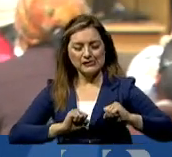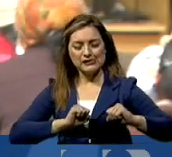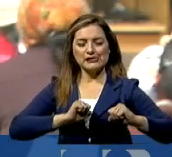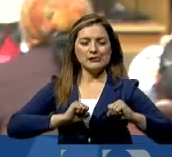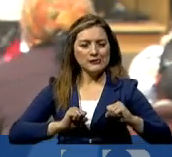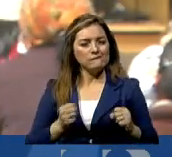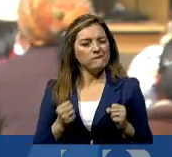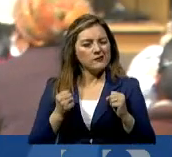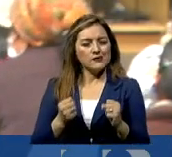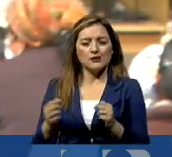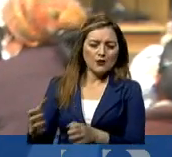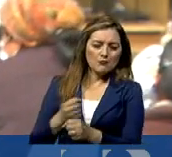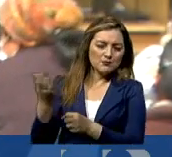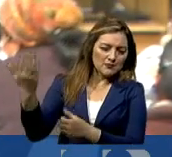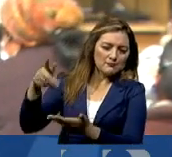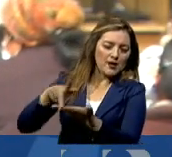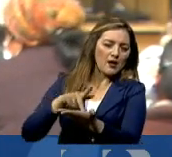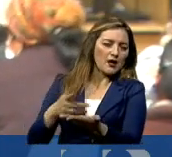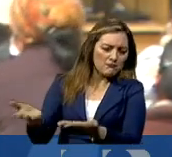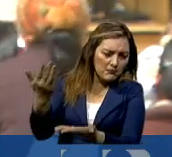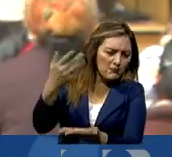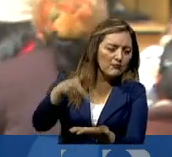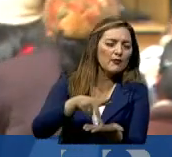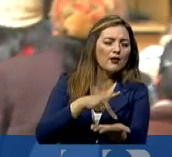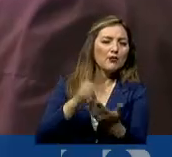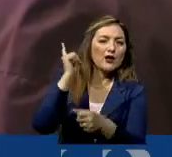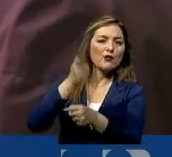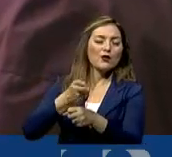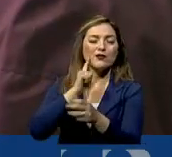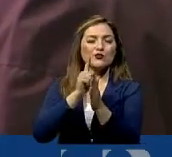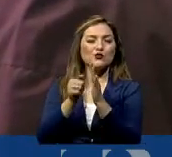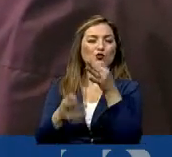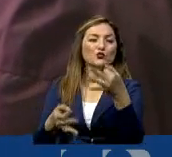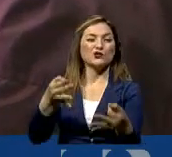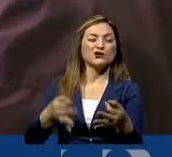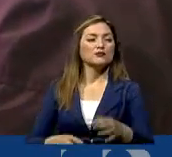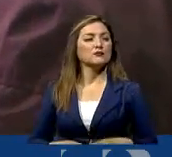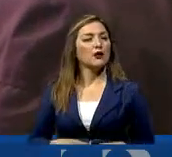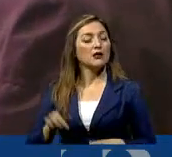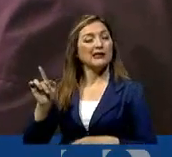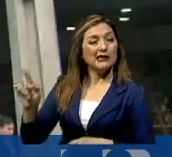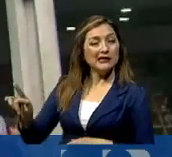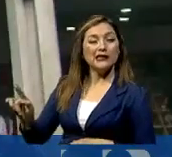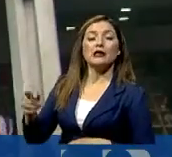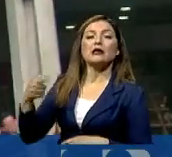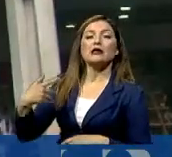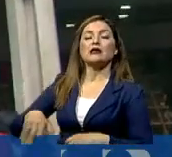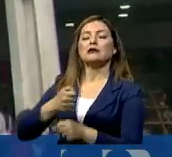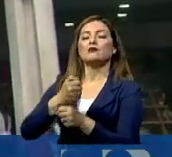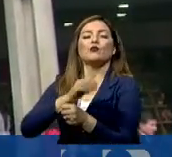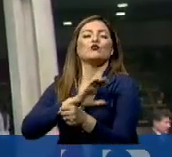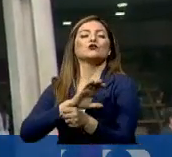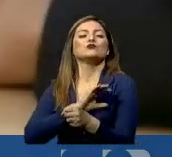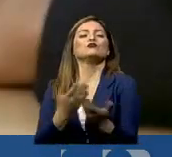recuperar estos valores sobre todo a través de la vía coactiva en ese sentido el funcionario señaló que el municipio trabaja actualmente